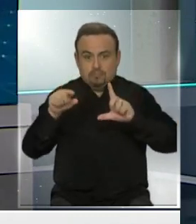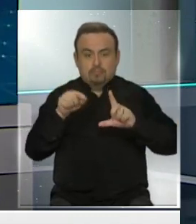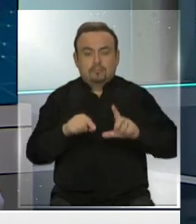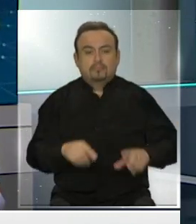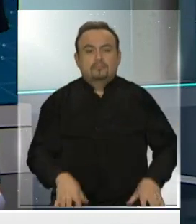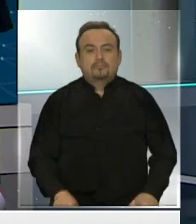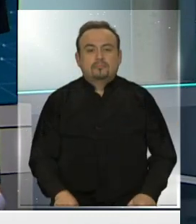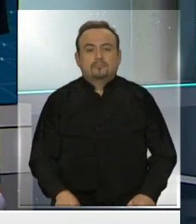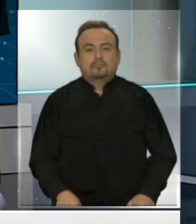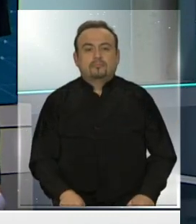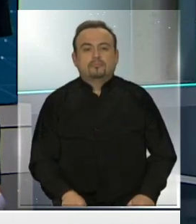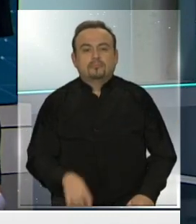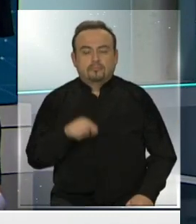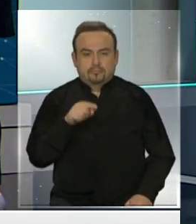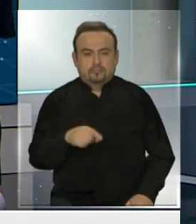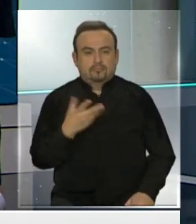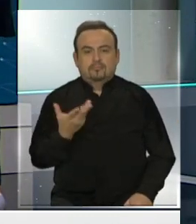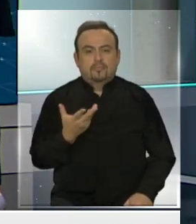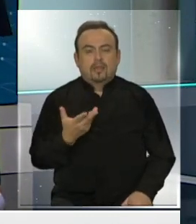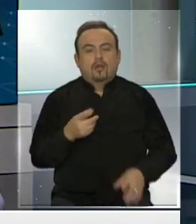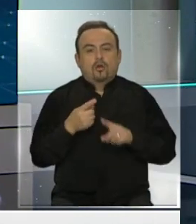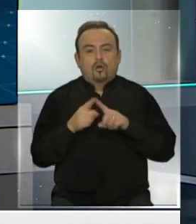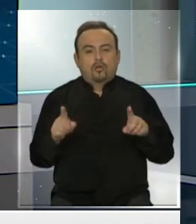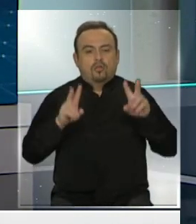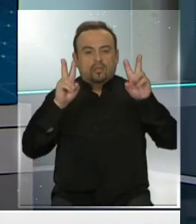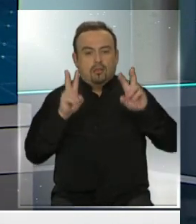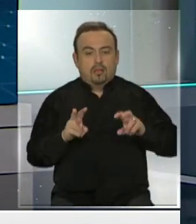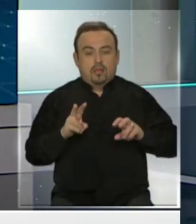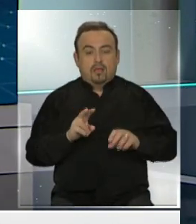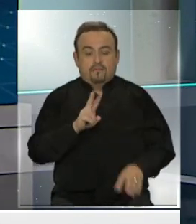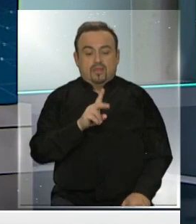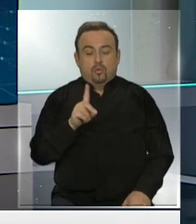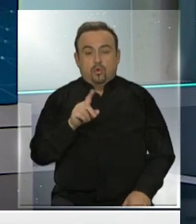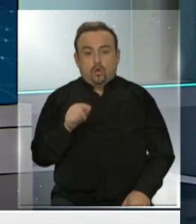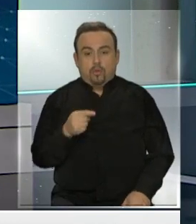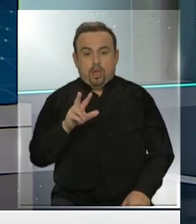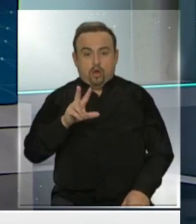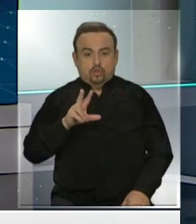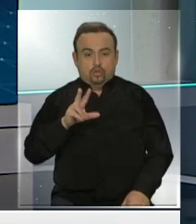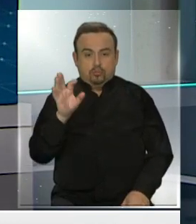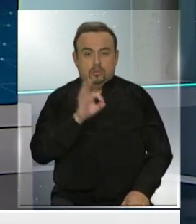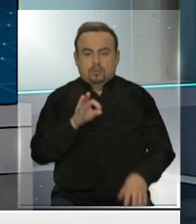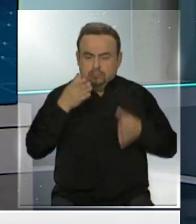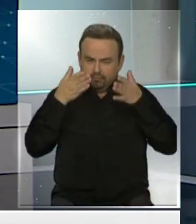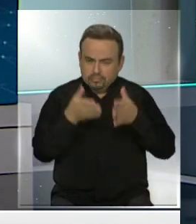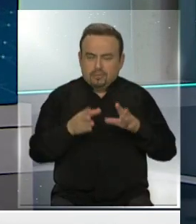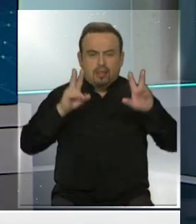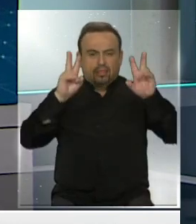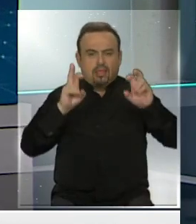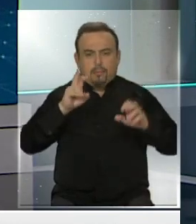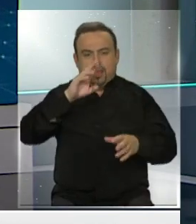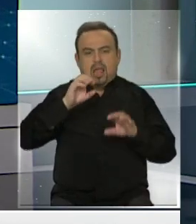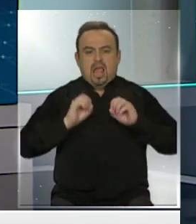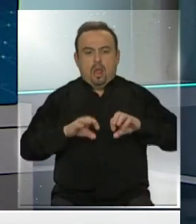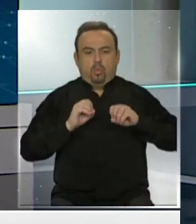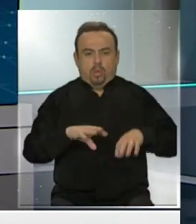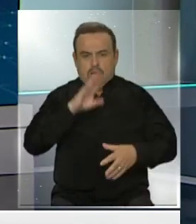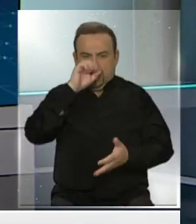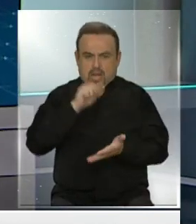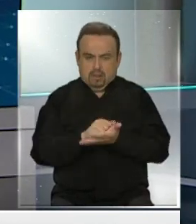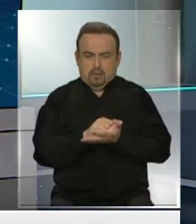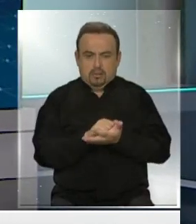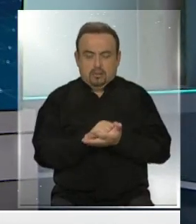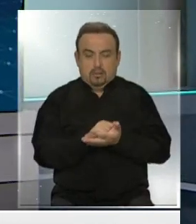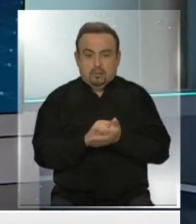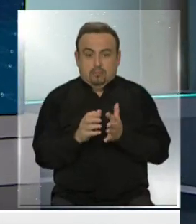a continuación lucas y que nos refleja lo siguiente el 21.8 por ciento está concentrado en educación eso ya lo habíamos visto